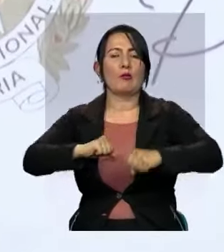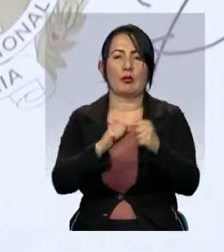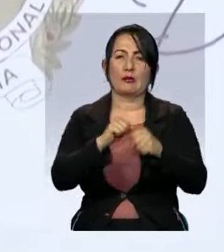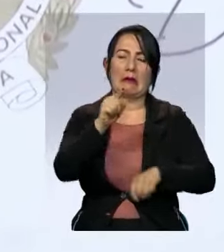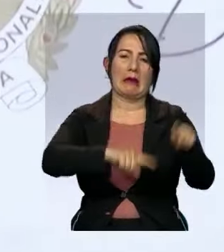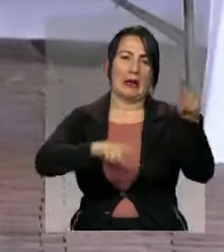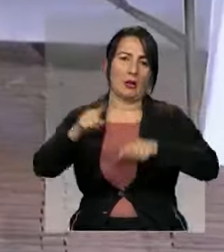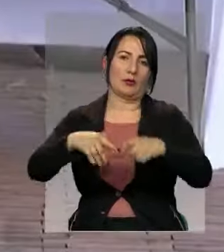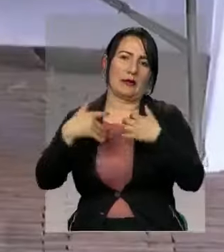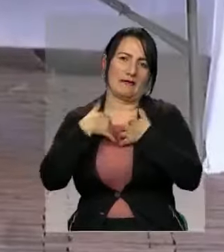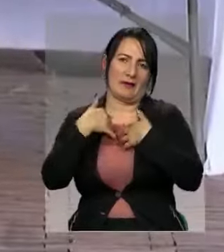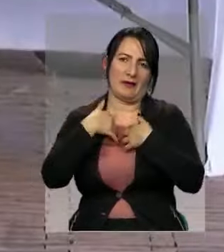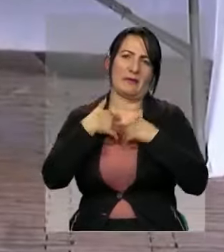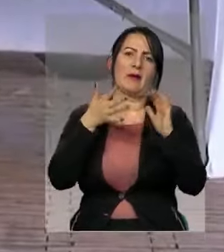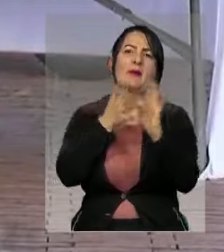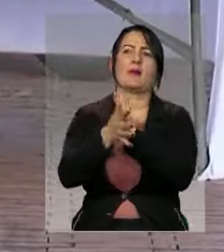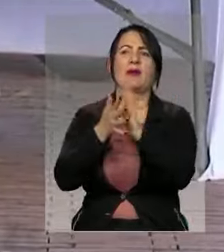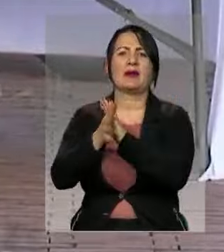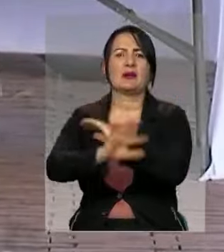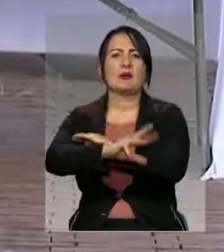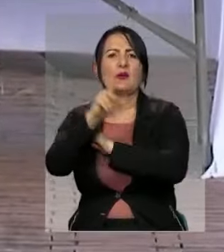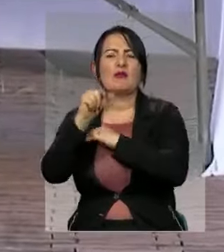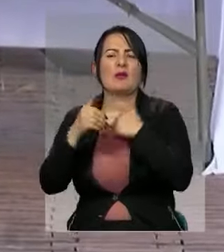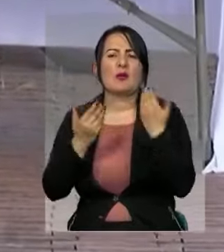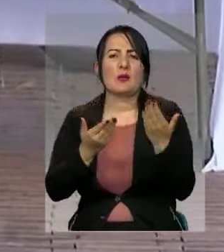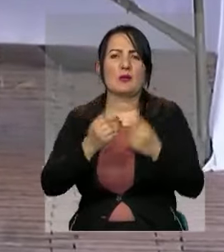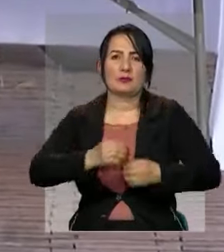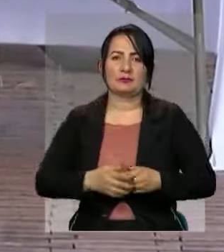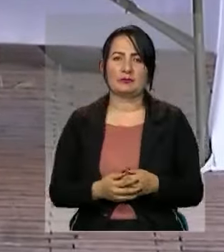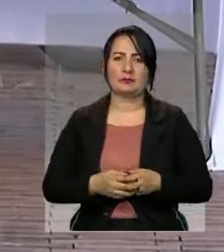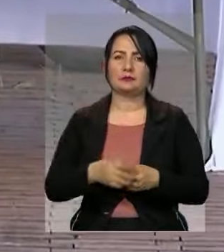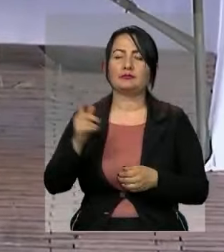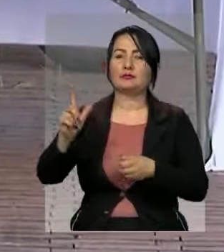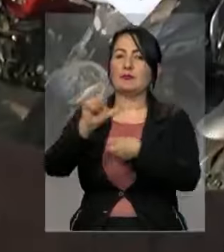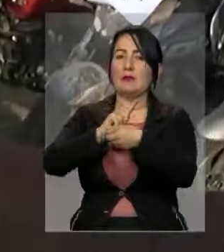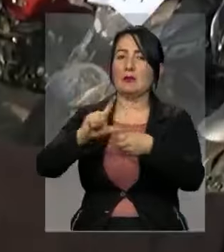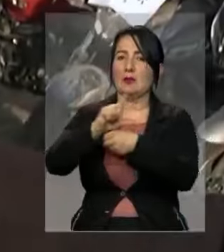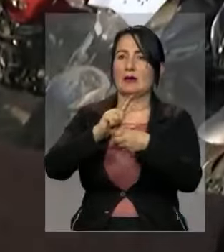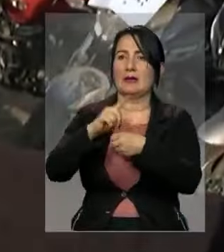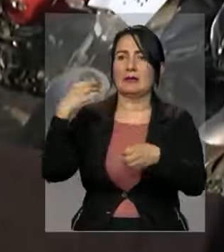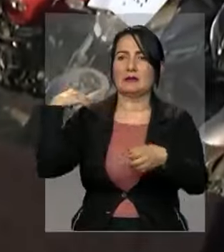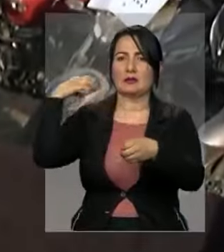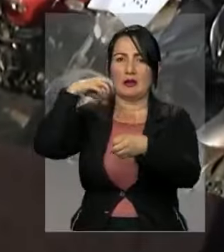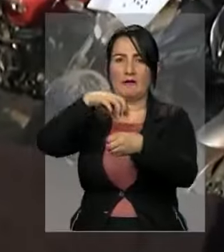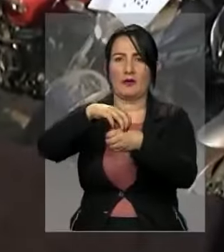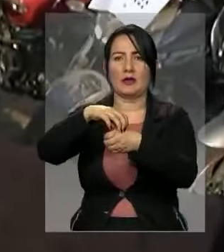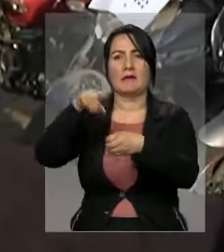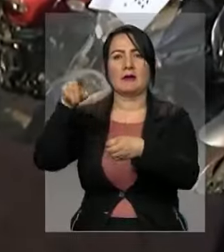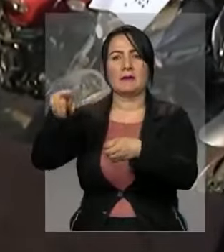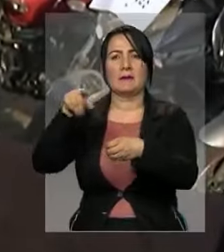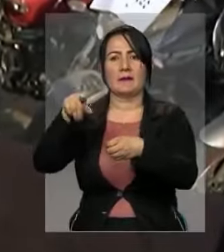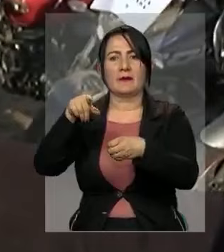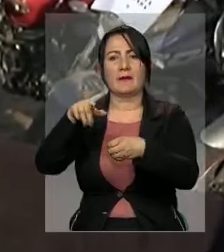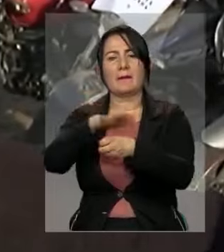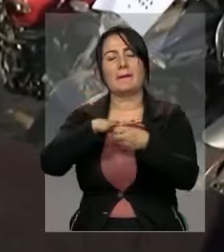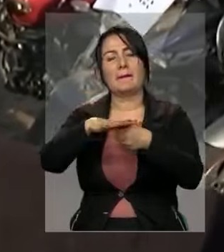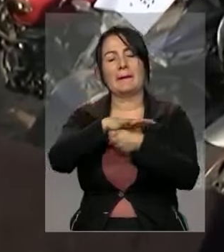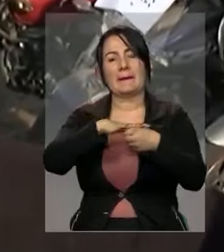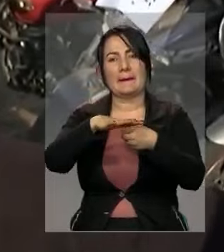de las víctimas relatan cómo fueron robadas. Esto fue en la localidad de Ciudad Bolívar, esto fue en el